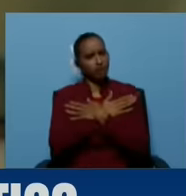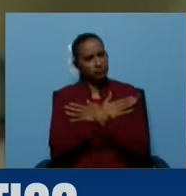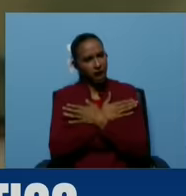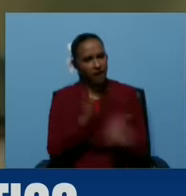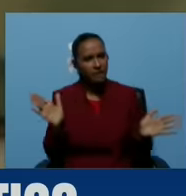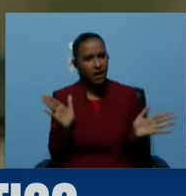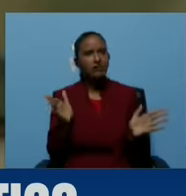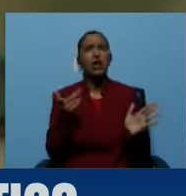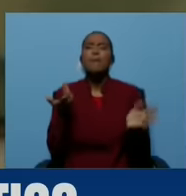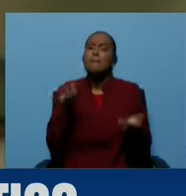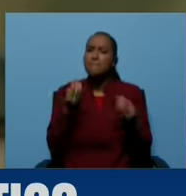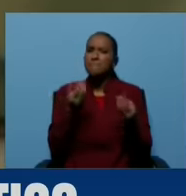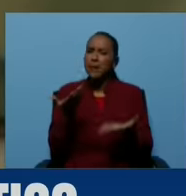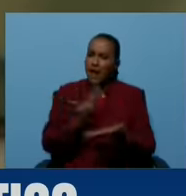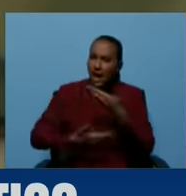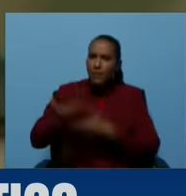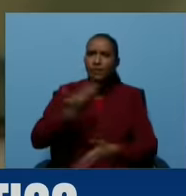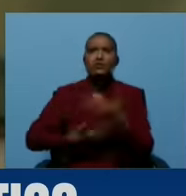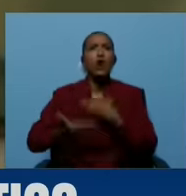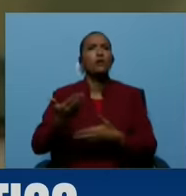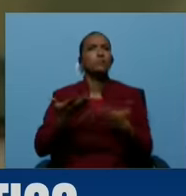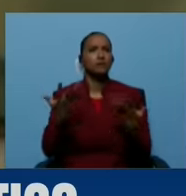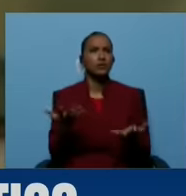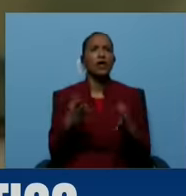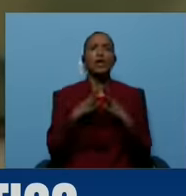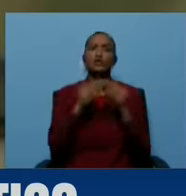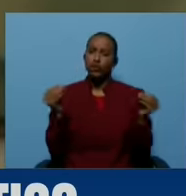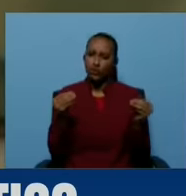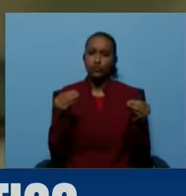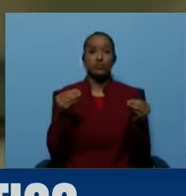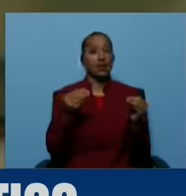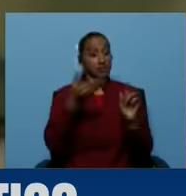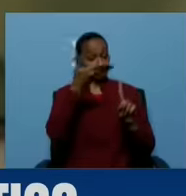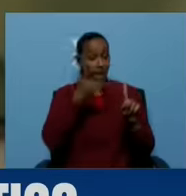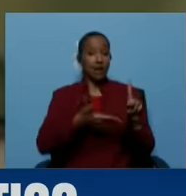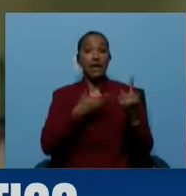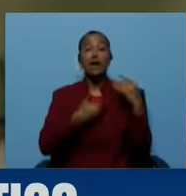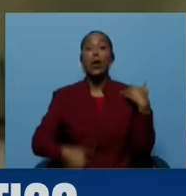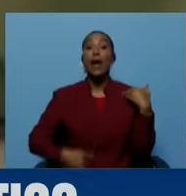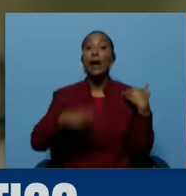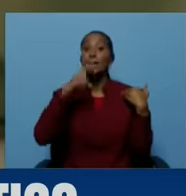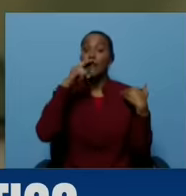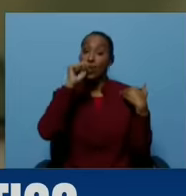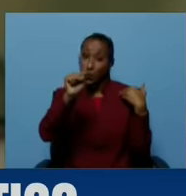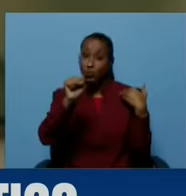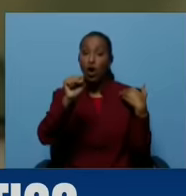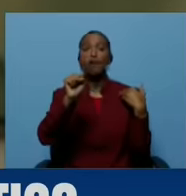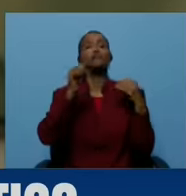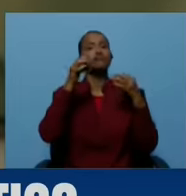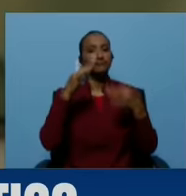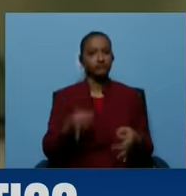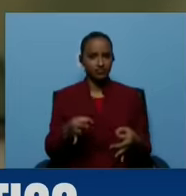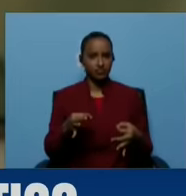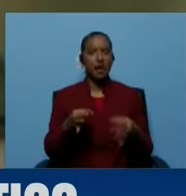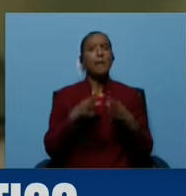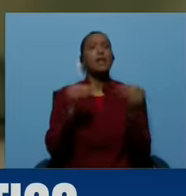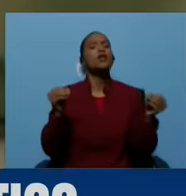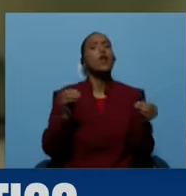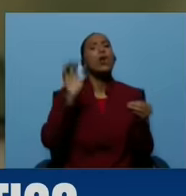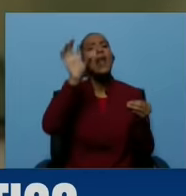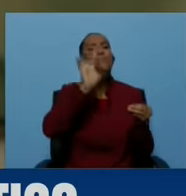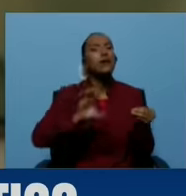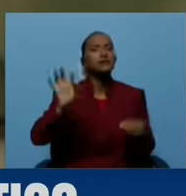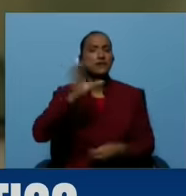la cooperación y para la amistad. Y las manos del presidente Nicolás Maduro están tendidas para los países que